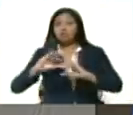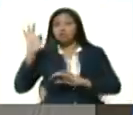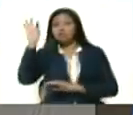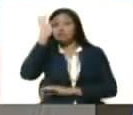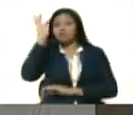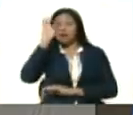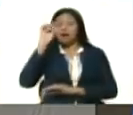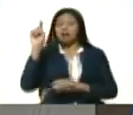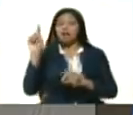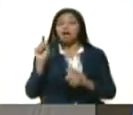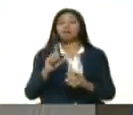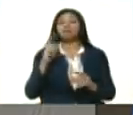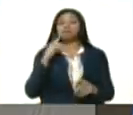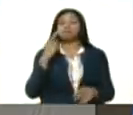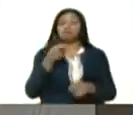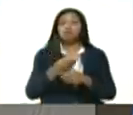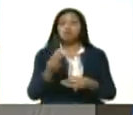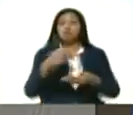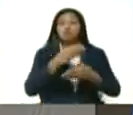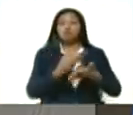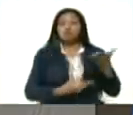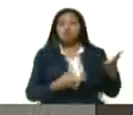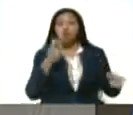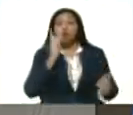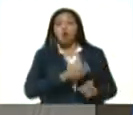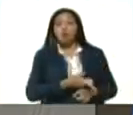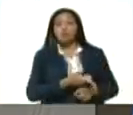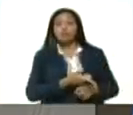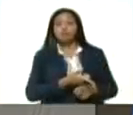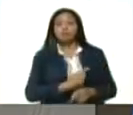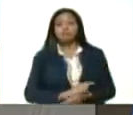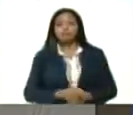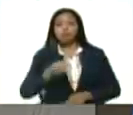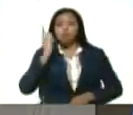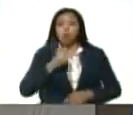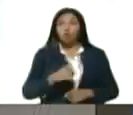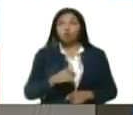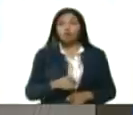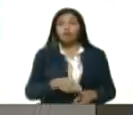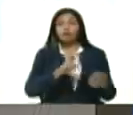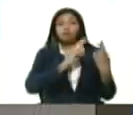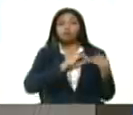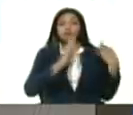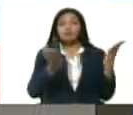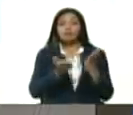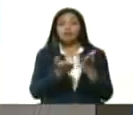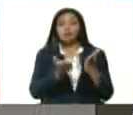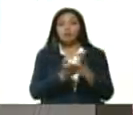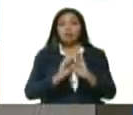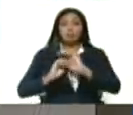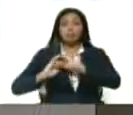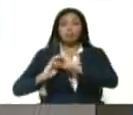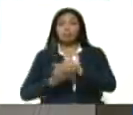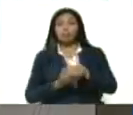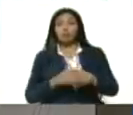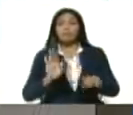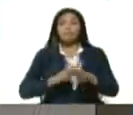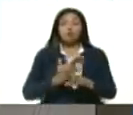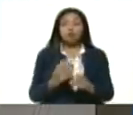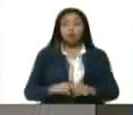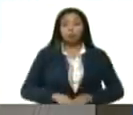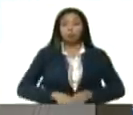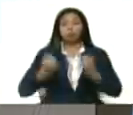de la República, se puso a las órdenes de la Fiscalía el dueño de esta escuela de béisbol por haber violado